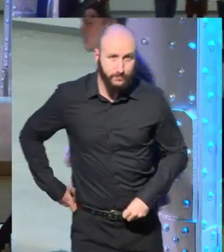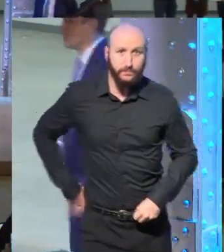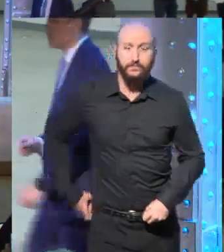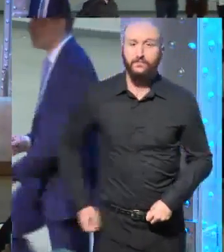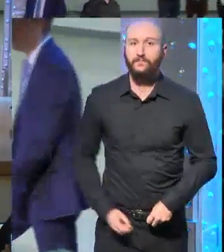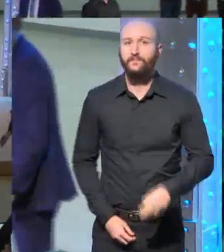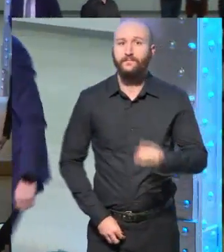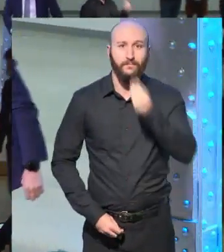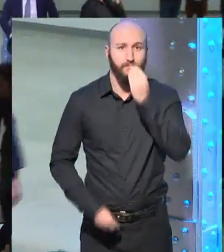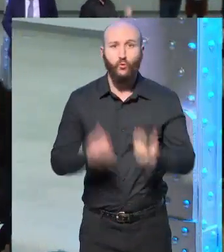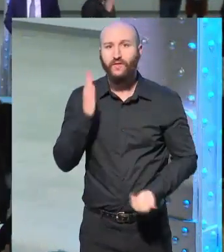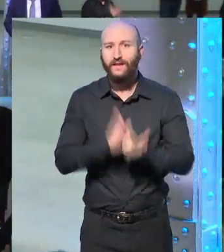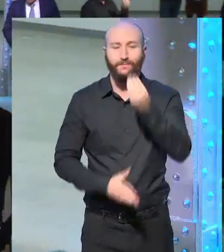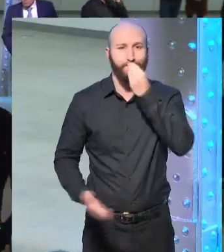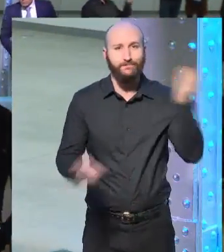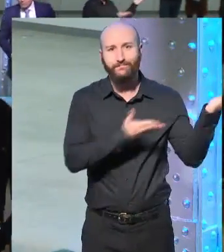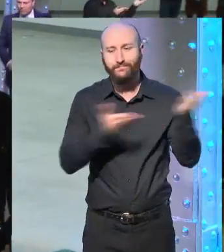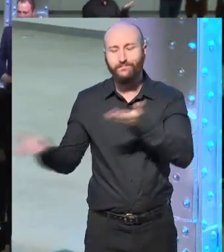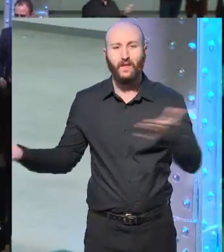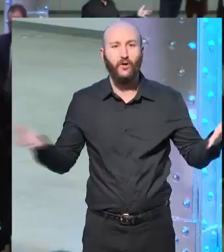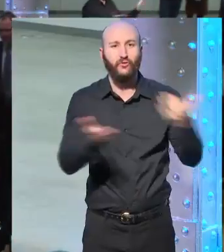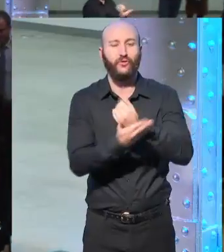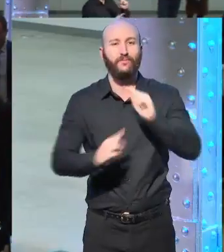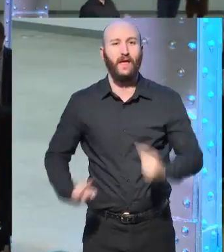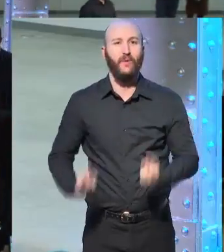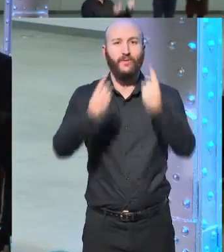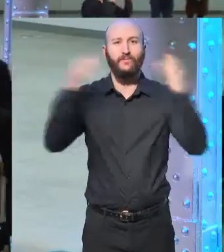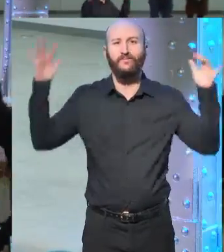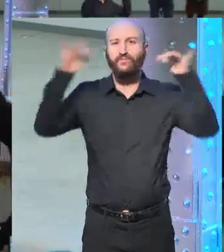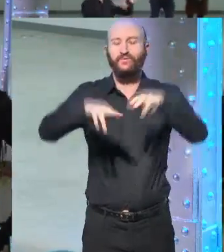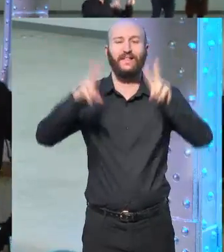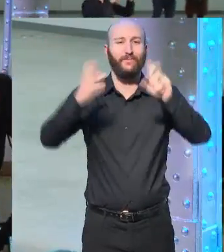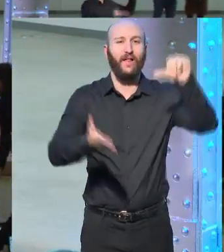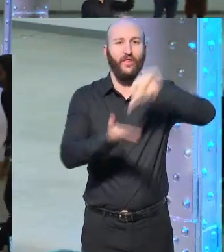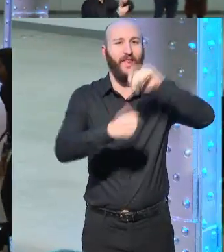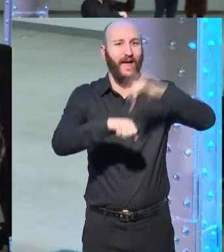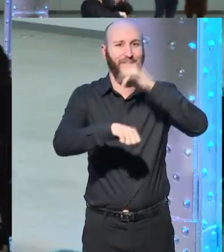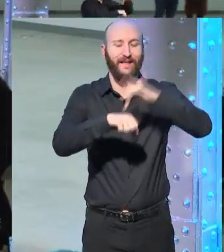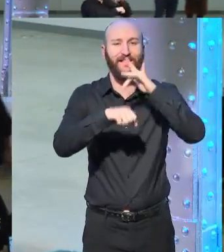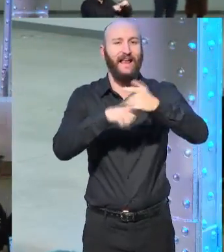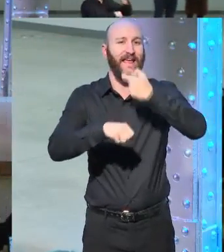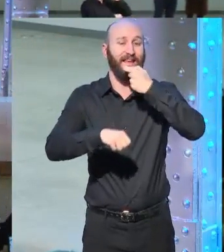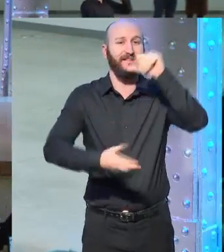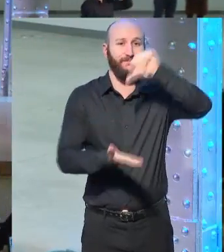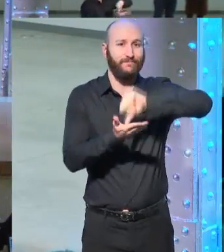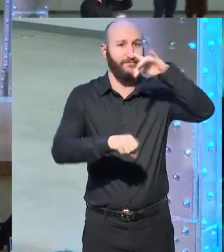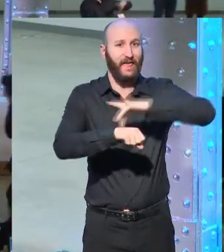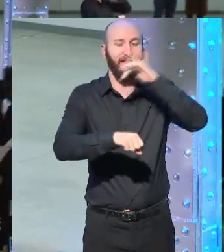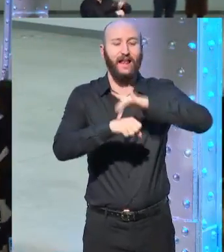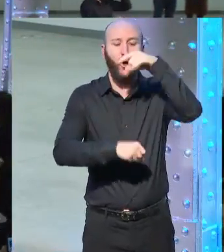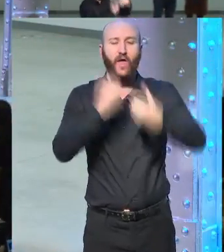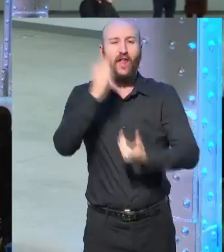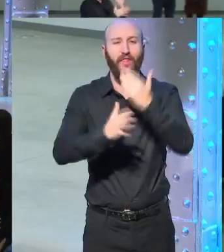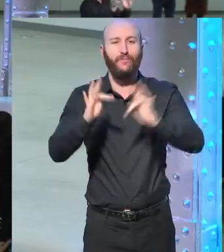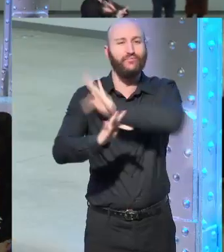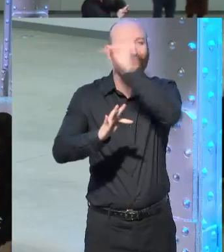Buenos días. Bienvenidos todos a esta primera cumbre de ciudadanía digital, DICIT Summit ES. A lo largo del día de hoy